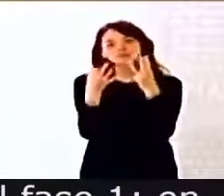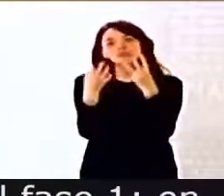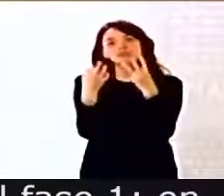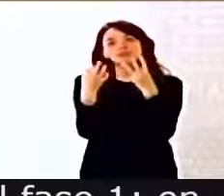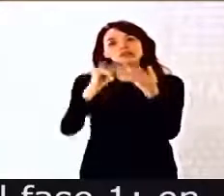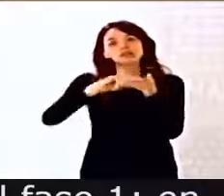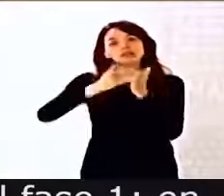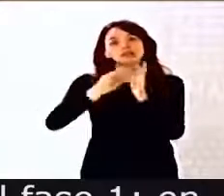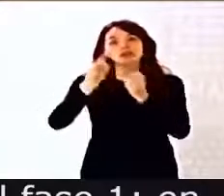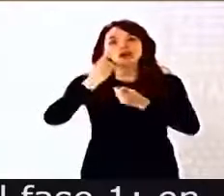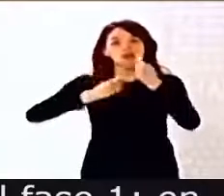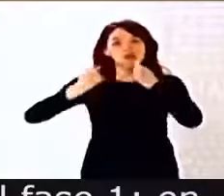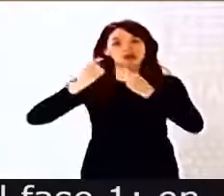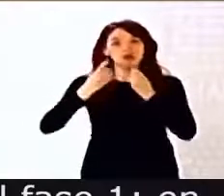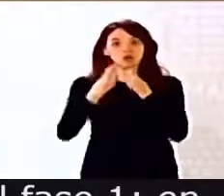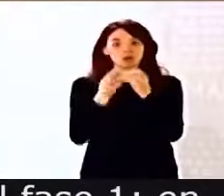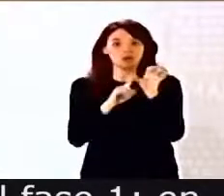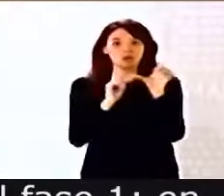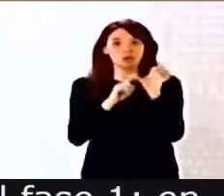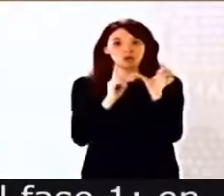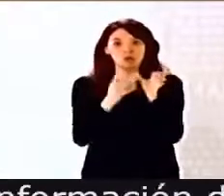información de la Junta de Extremadura